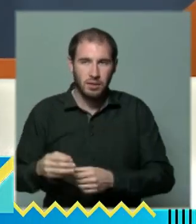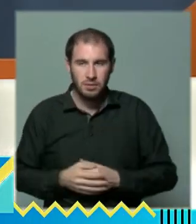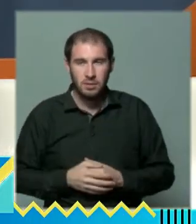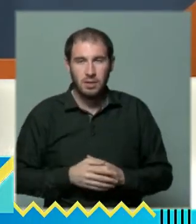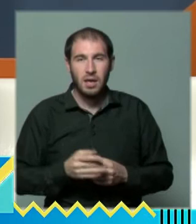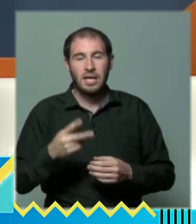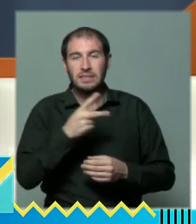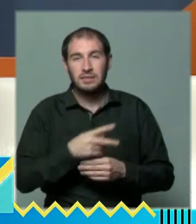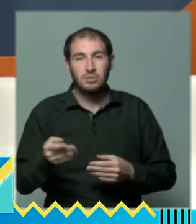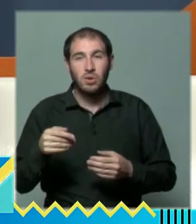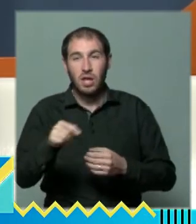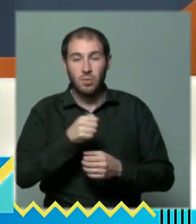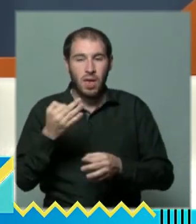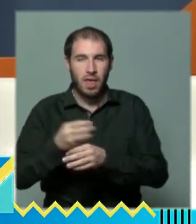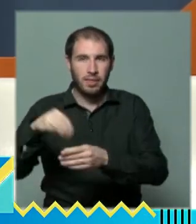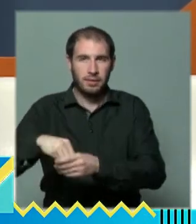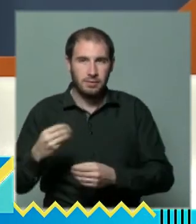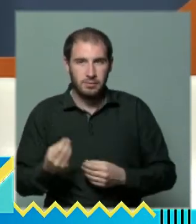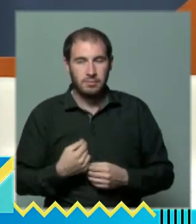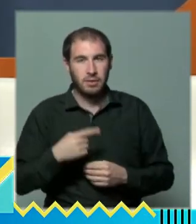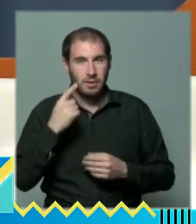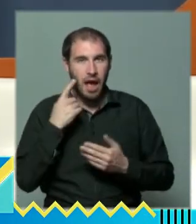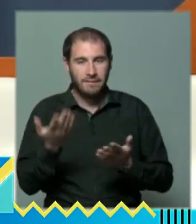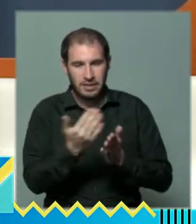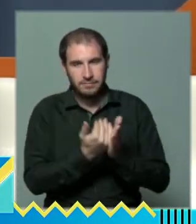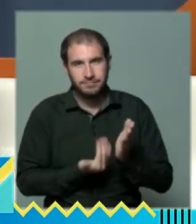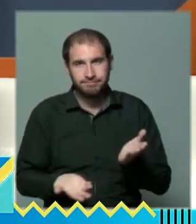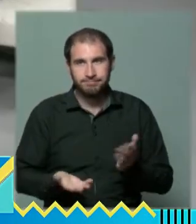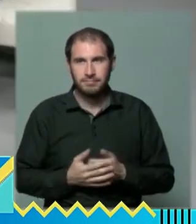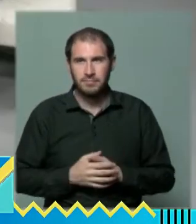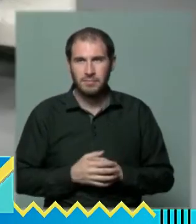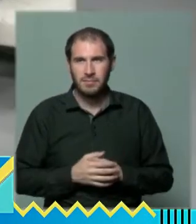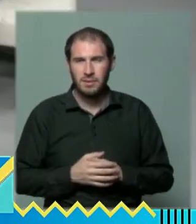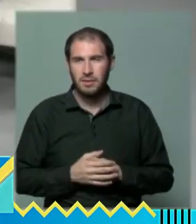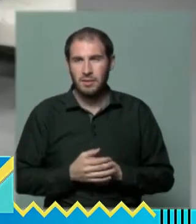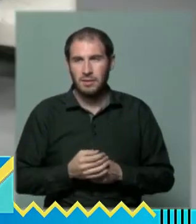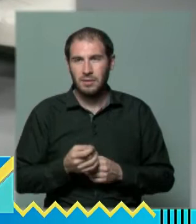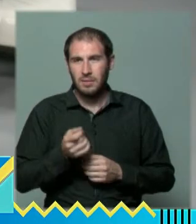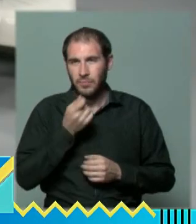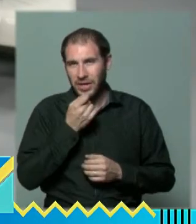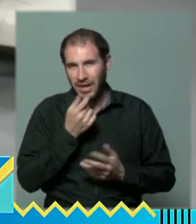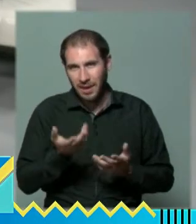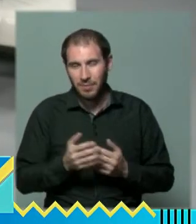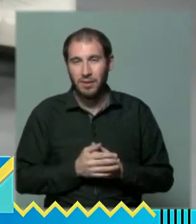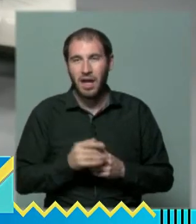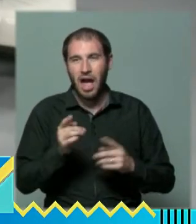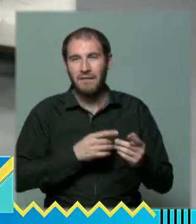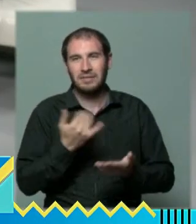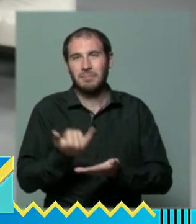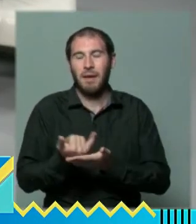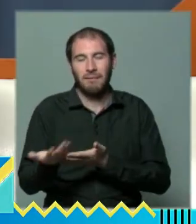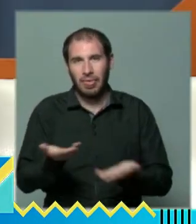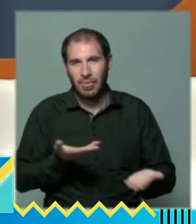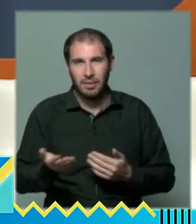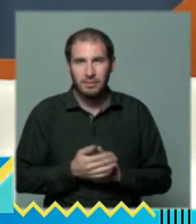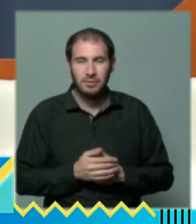la oferta de sexo en la puerta de un colegio? O sea, entonces lo que hay que ver es cómo... Sucede igual. No, a ver, por eso, Sí, pero sí. por ahí por el absurdo uno puede ver.